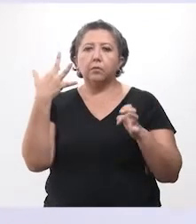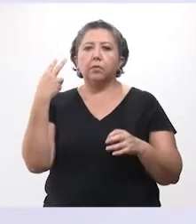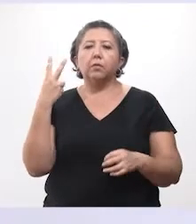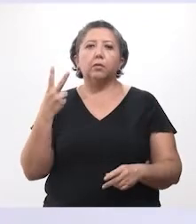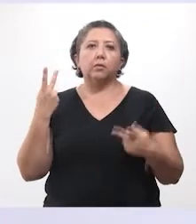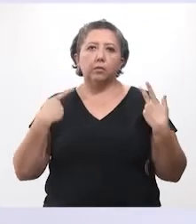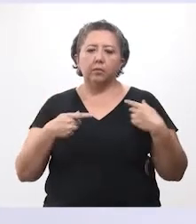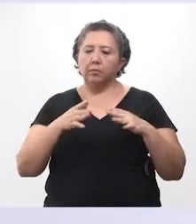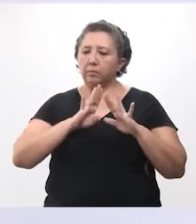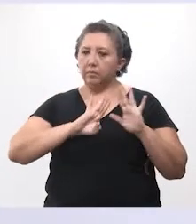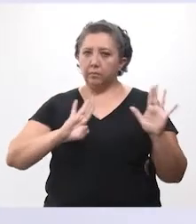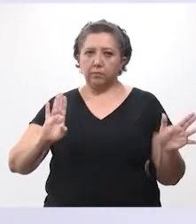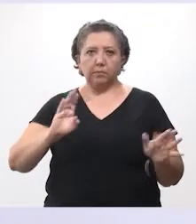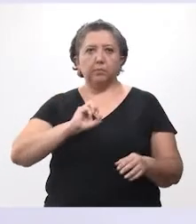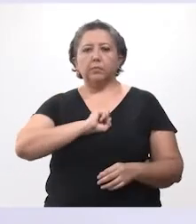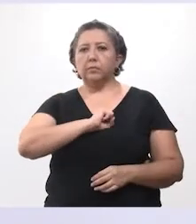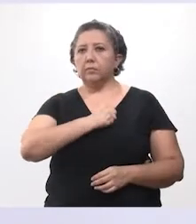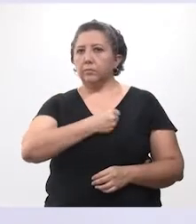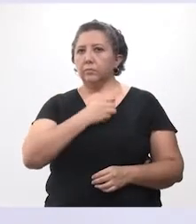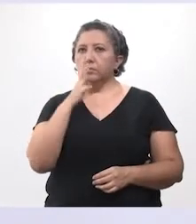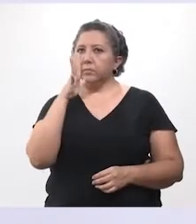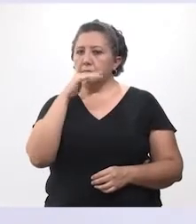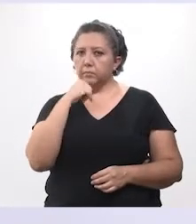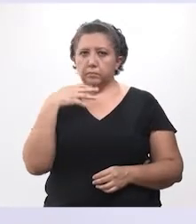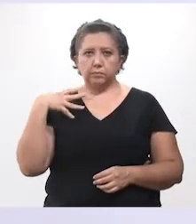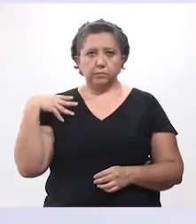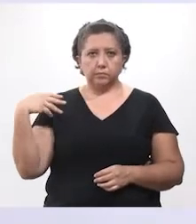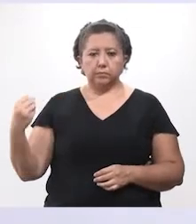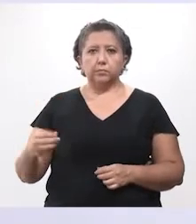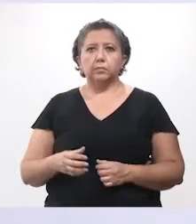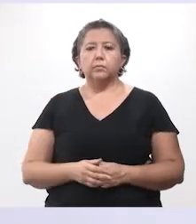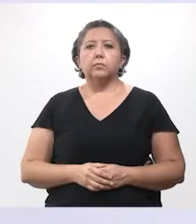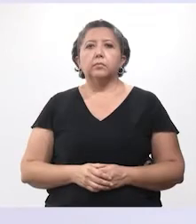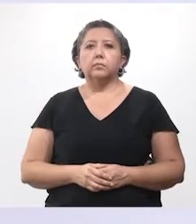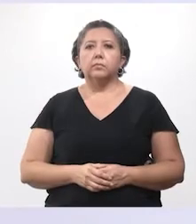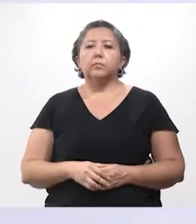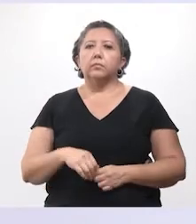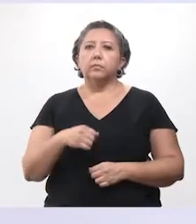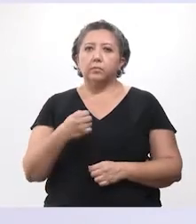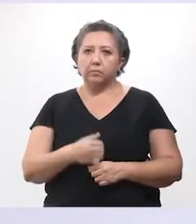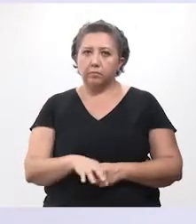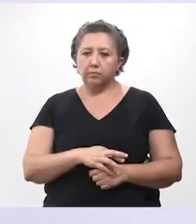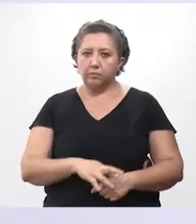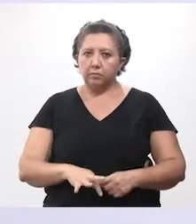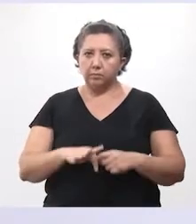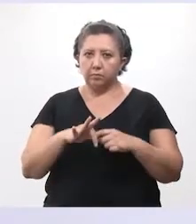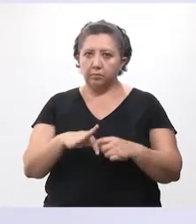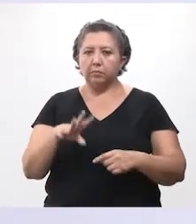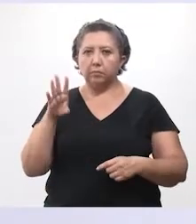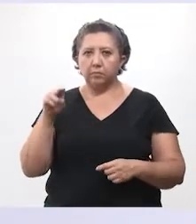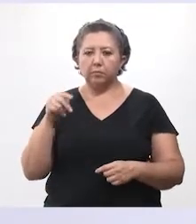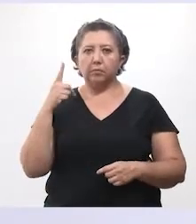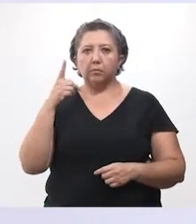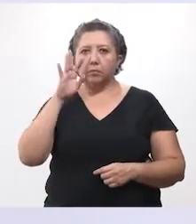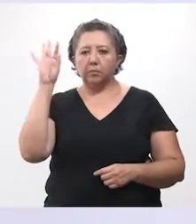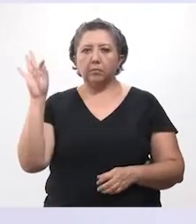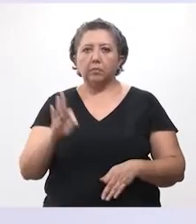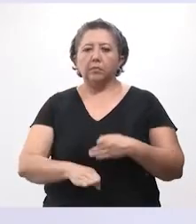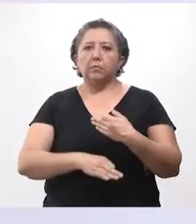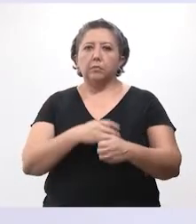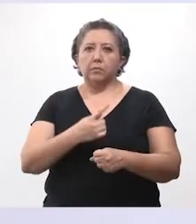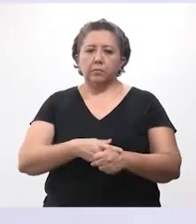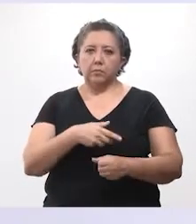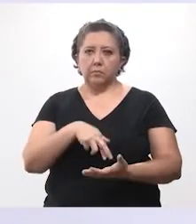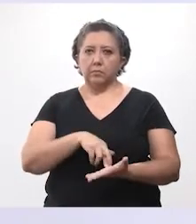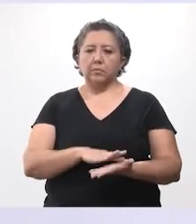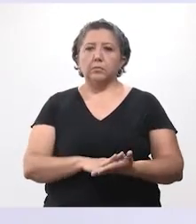69.852 pacientes ya se recuperaron, no presentan síntomas ni pueden contagiar. Esta cifra representa el 91% del total